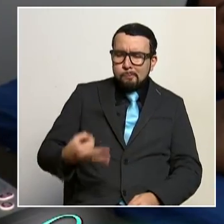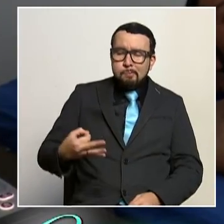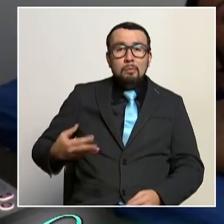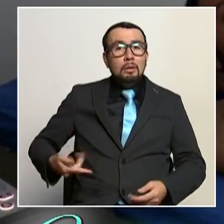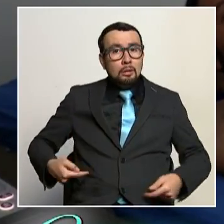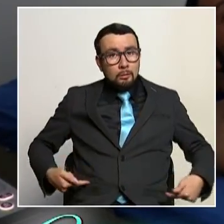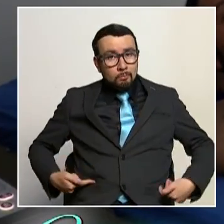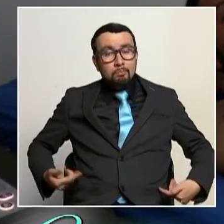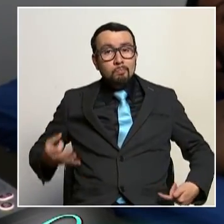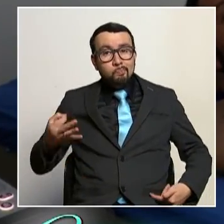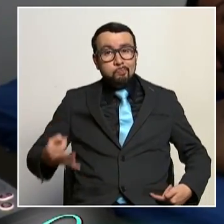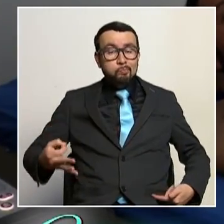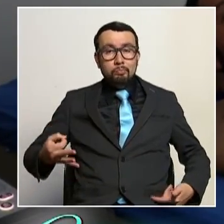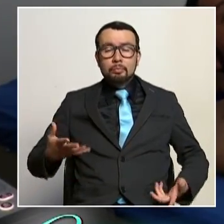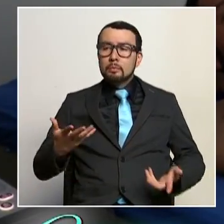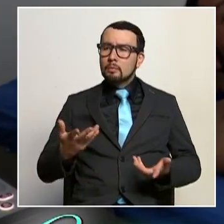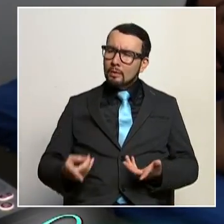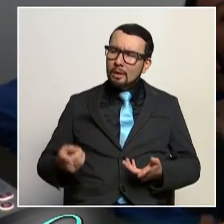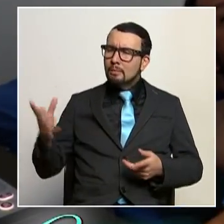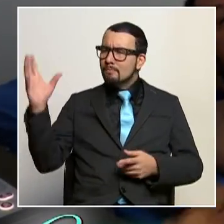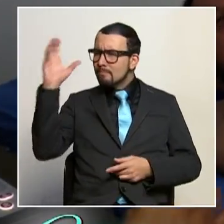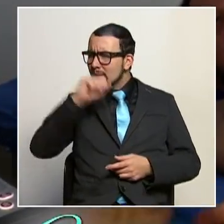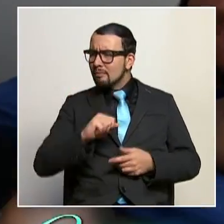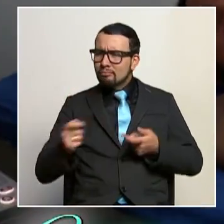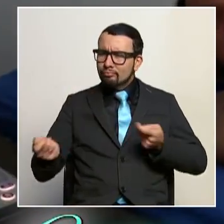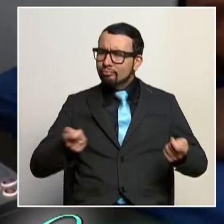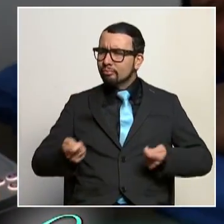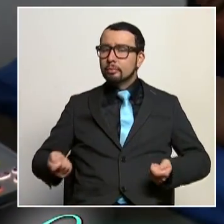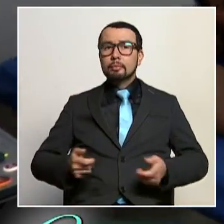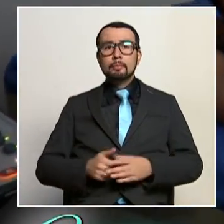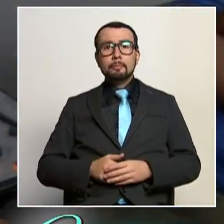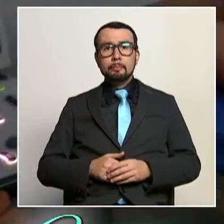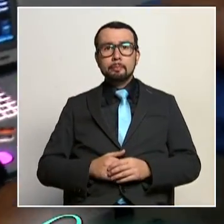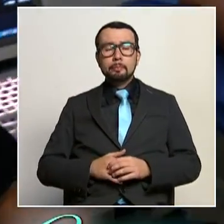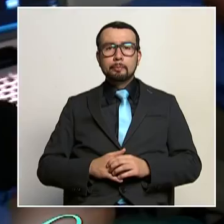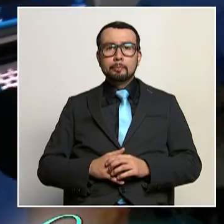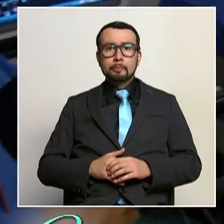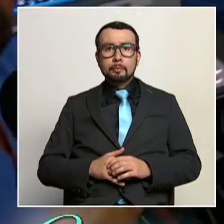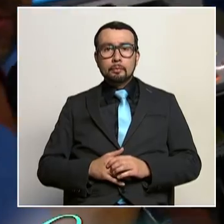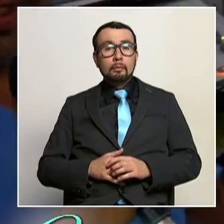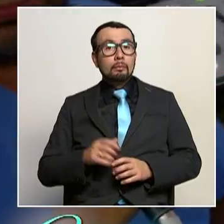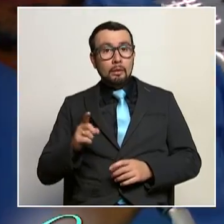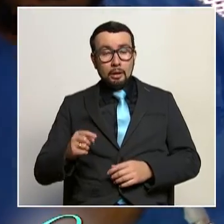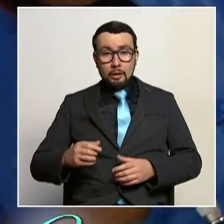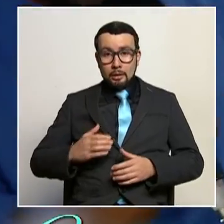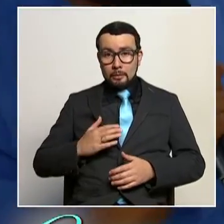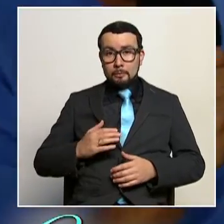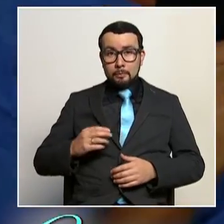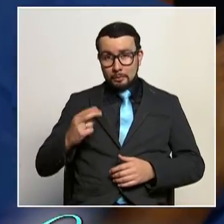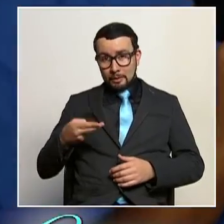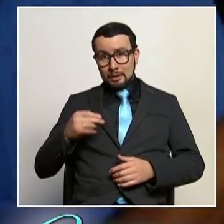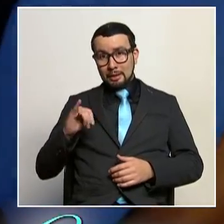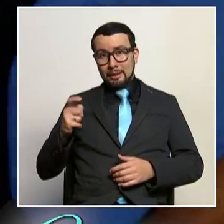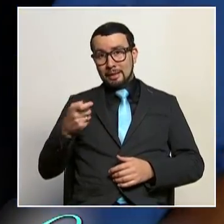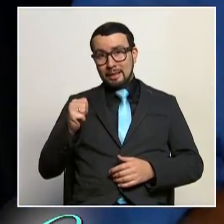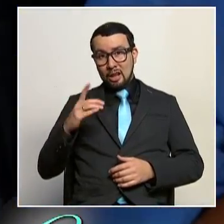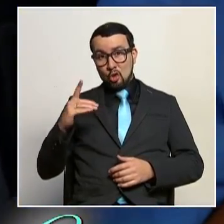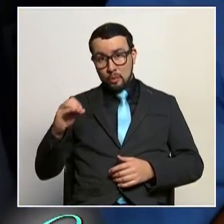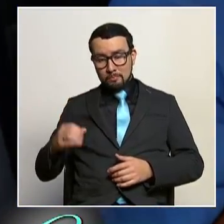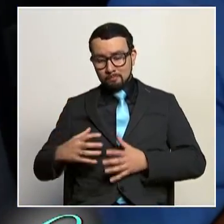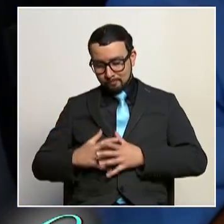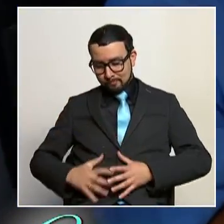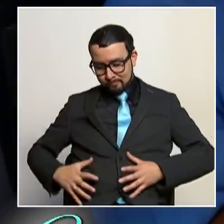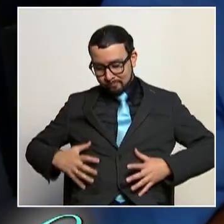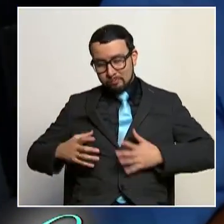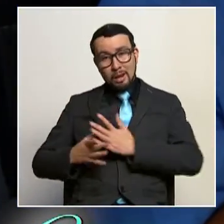pero patologías permanentes que encontramos. Sí, en realidad el hígado graso es una de las entidades más frecuentes que vemos